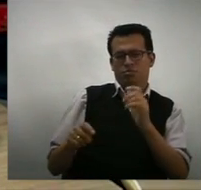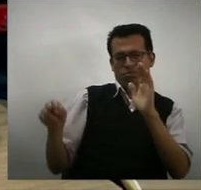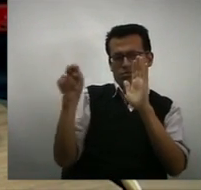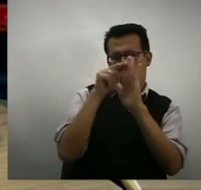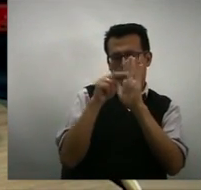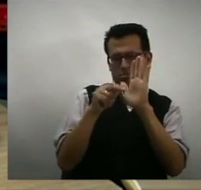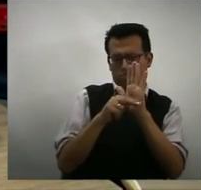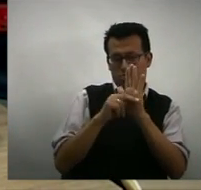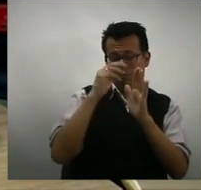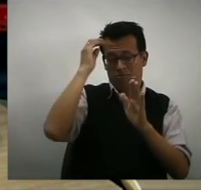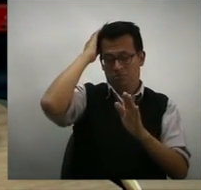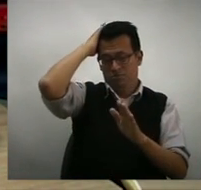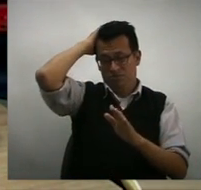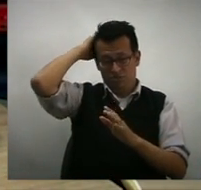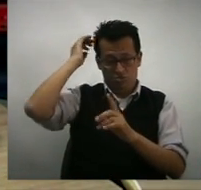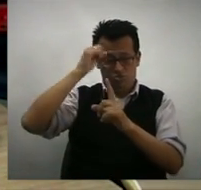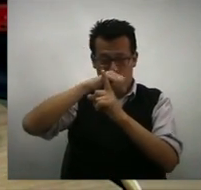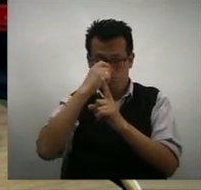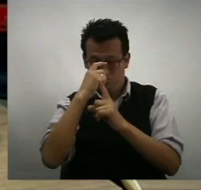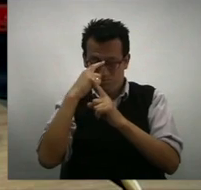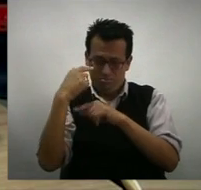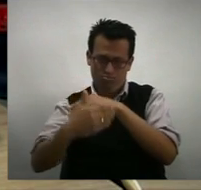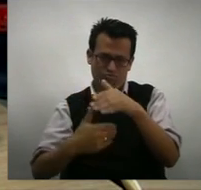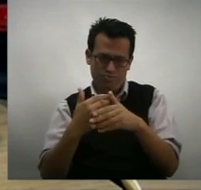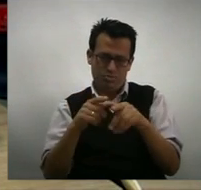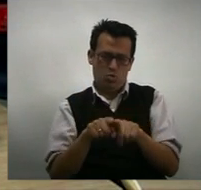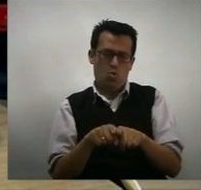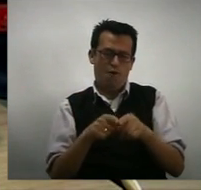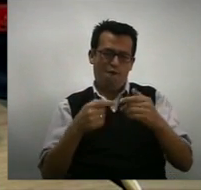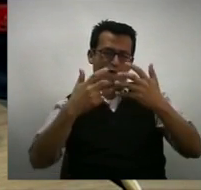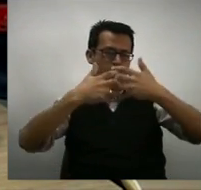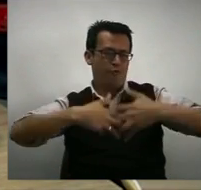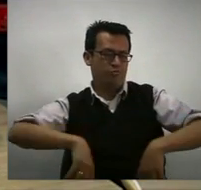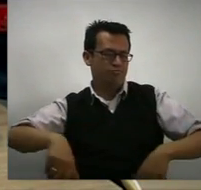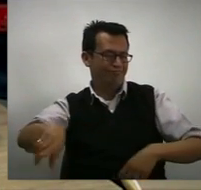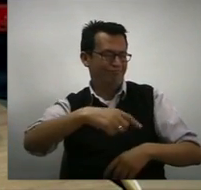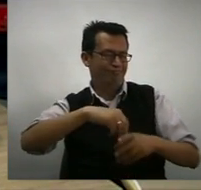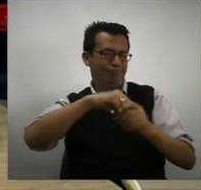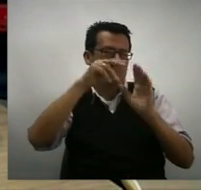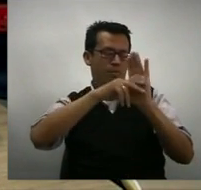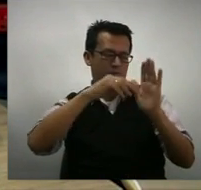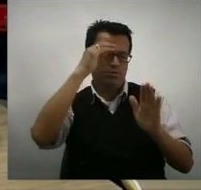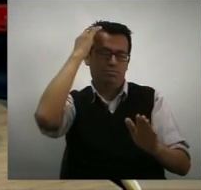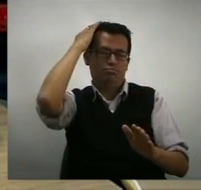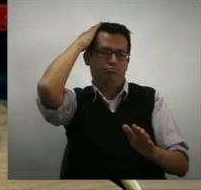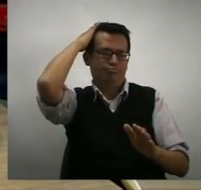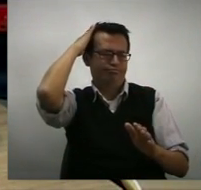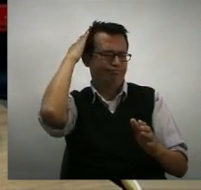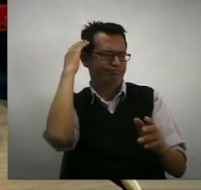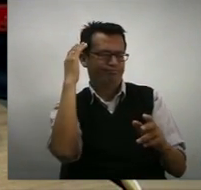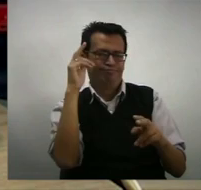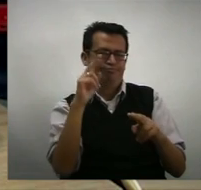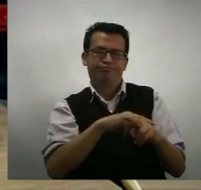vida social y moral. El término social se refiere a que el sistema funcional es regulado por normas abstractas, establecidas